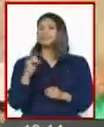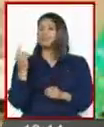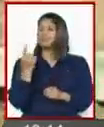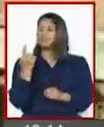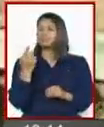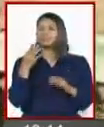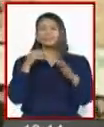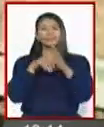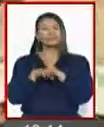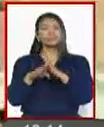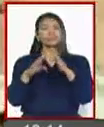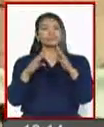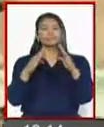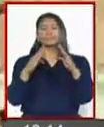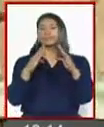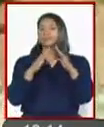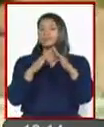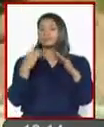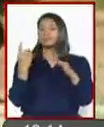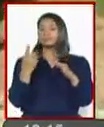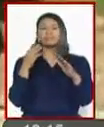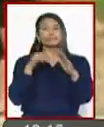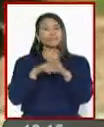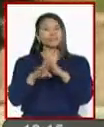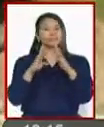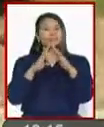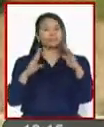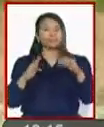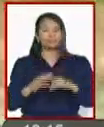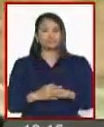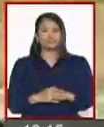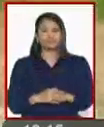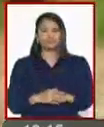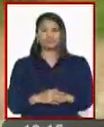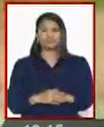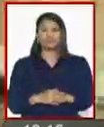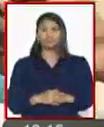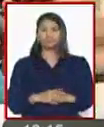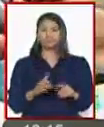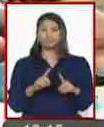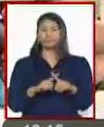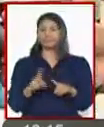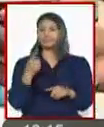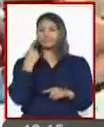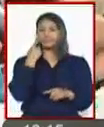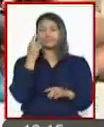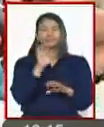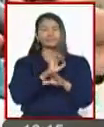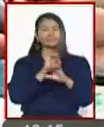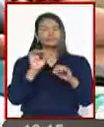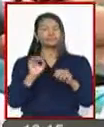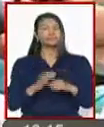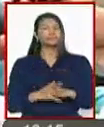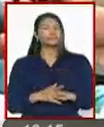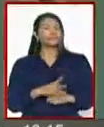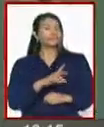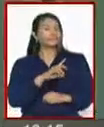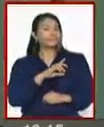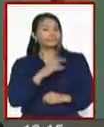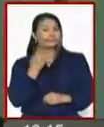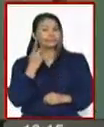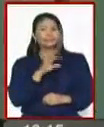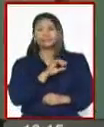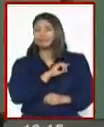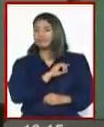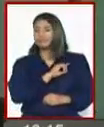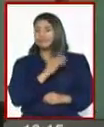el joven, unas cuantas veces lo hemos visto que entraba. ¿Fallecido? Sí, pero no lo conocemos así, es familiar, nada.